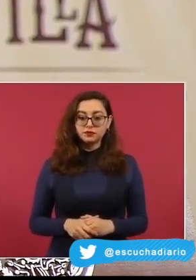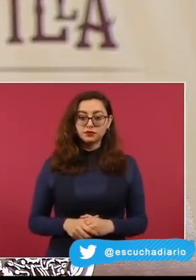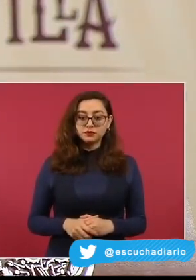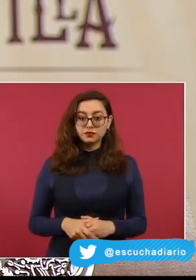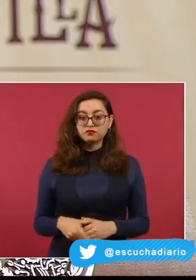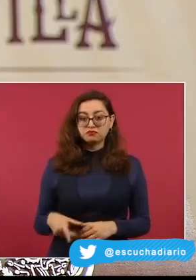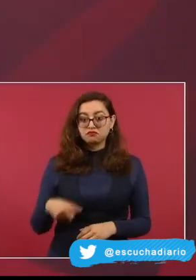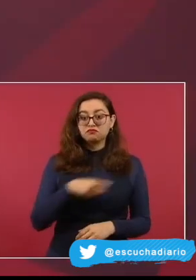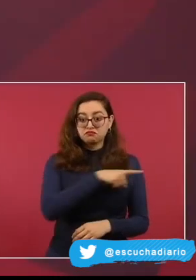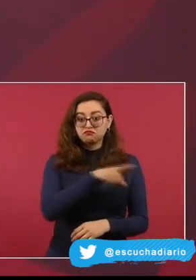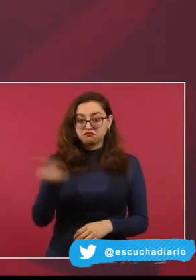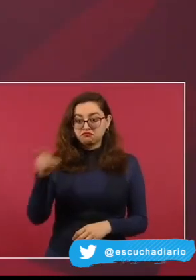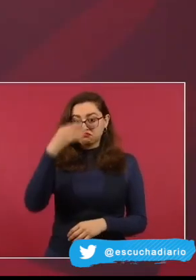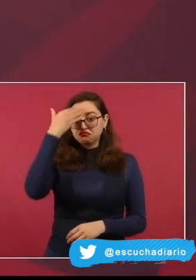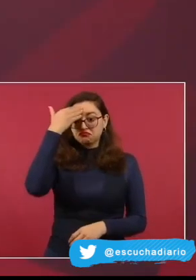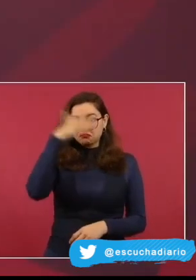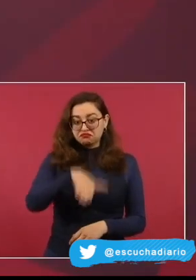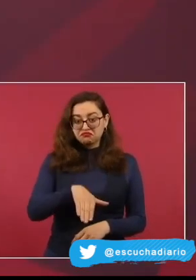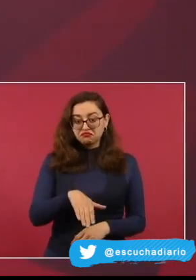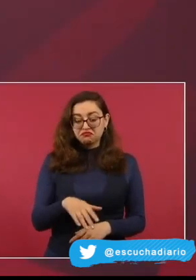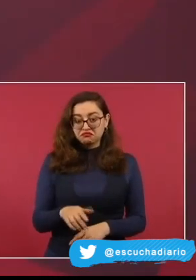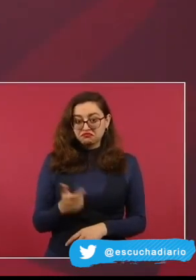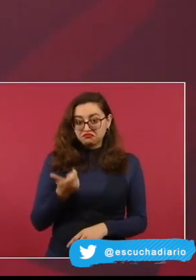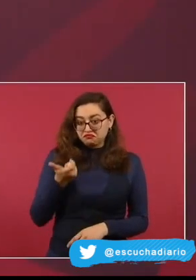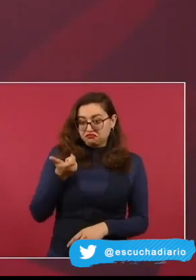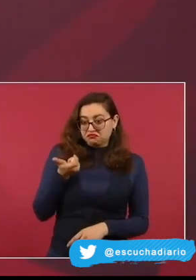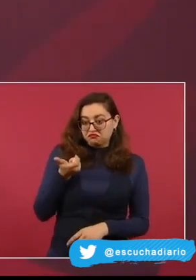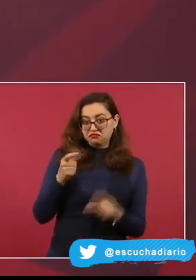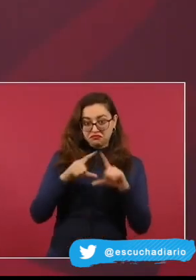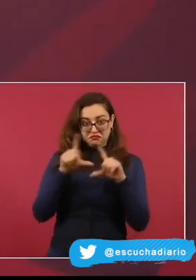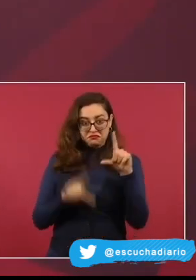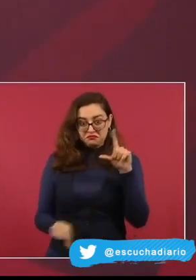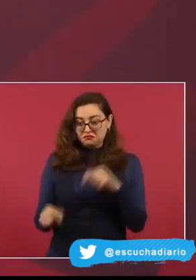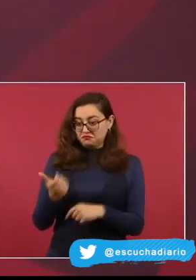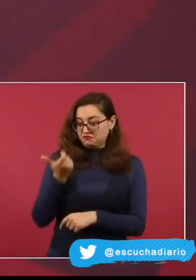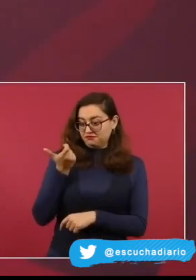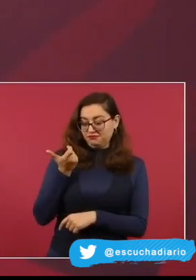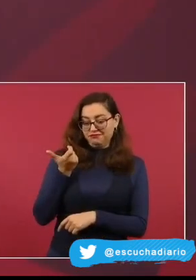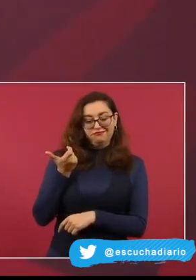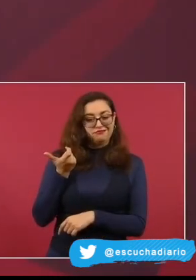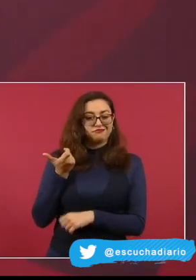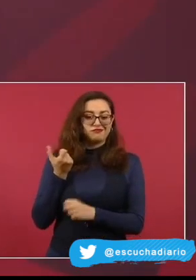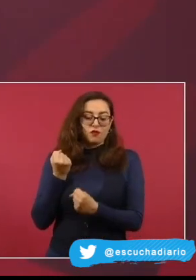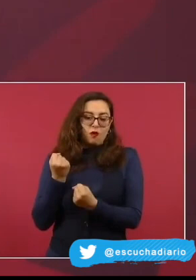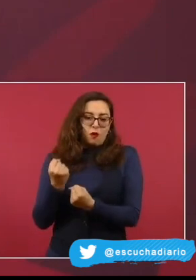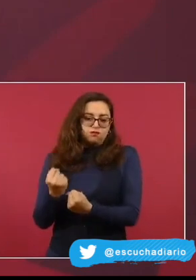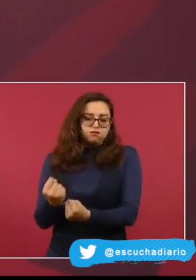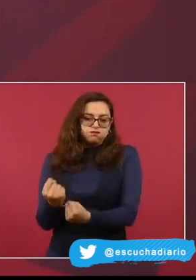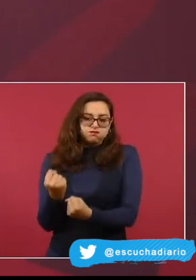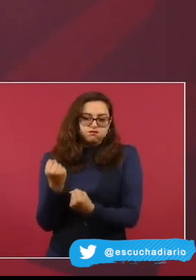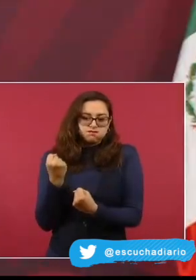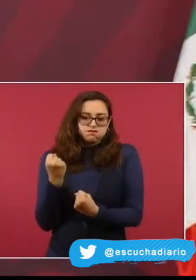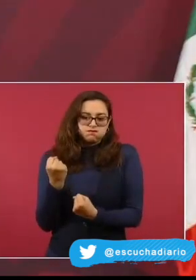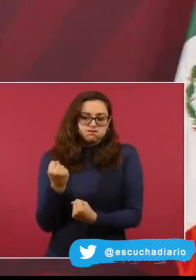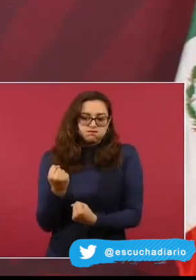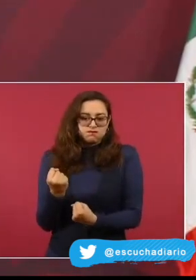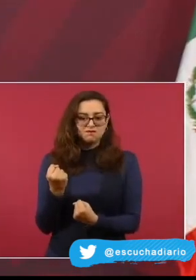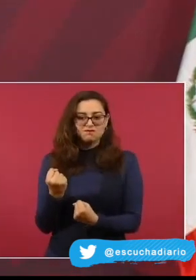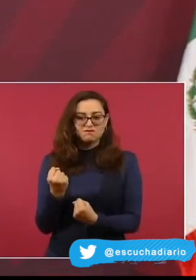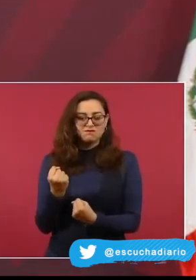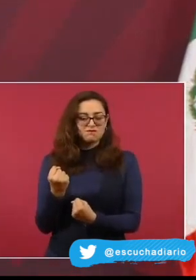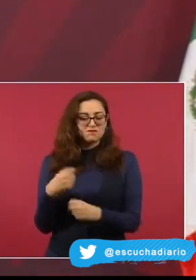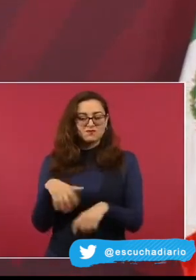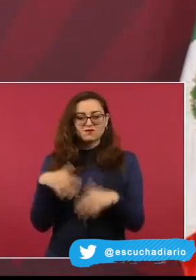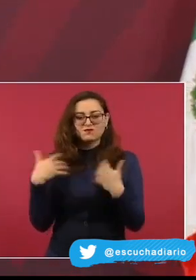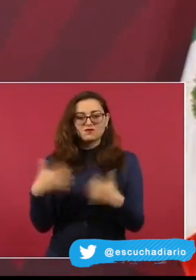aseguró que el gobierno de México resolverá la validez del título de la integrante de la suprema corte finalmente tras el lamentable incidente